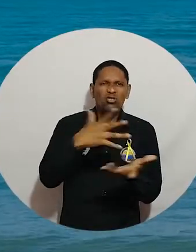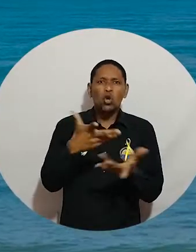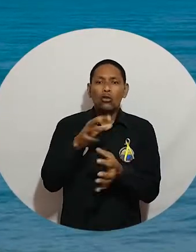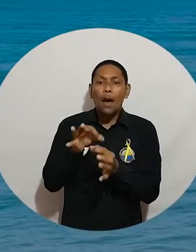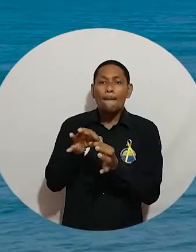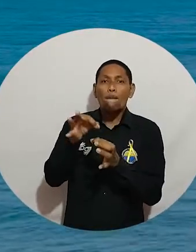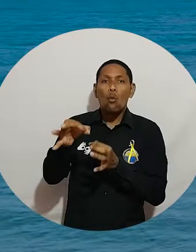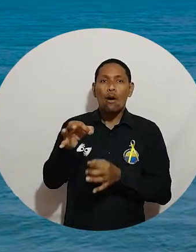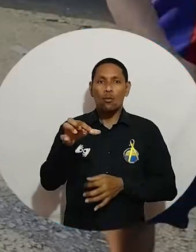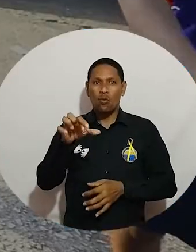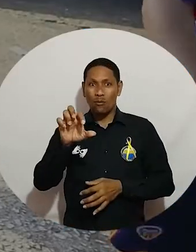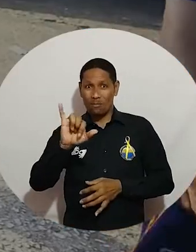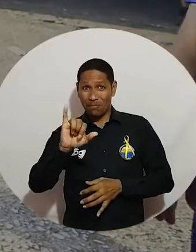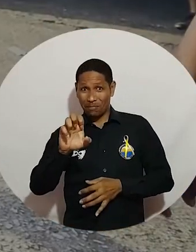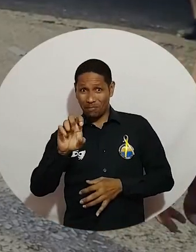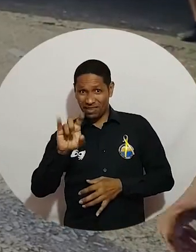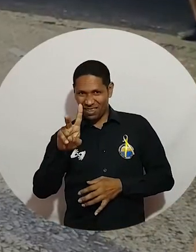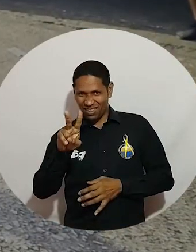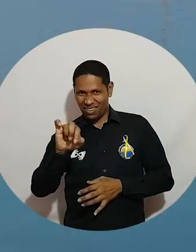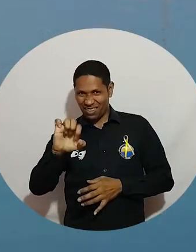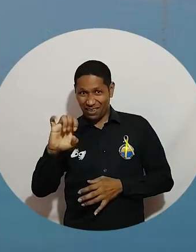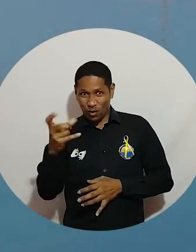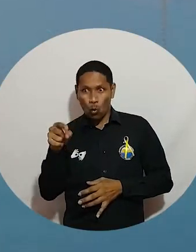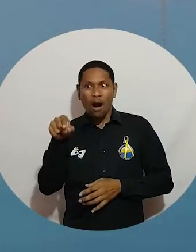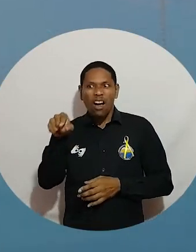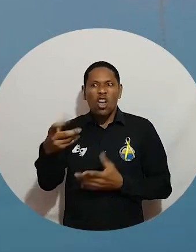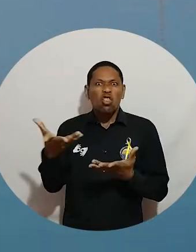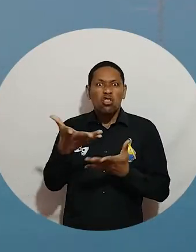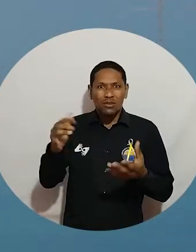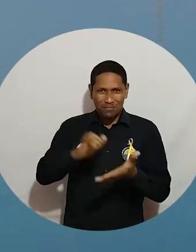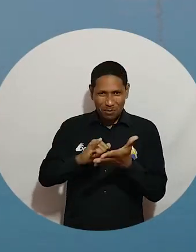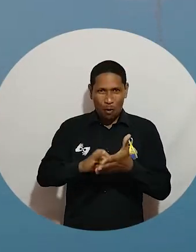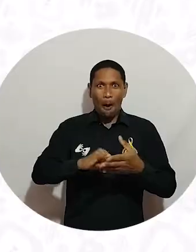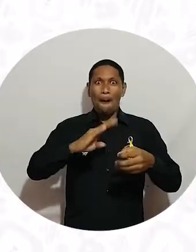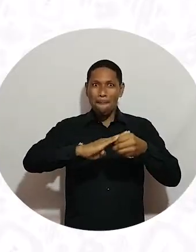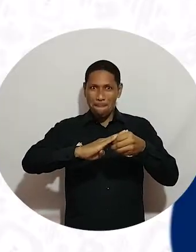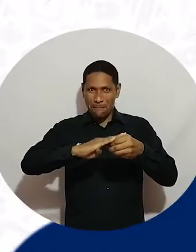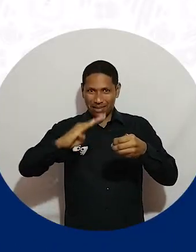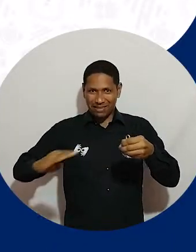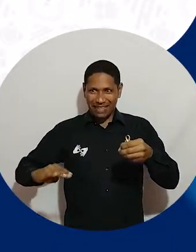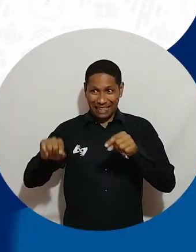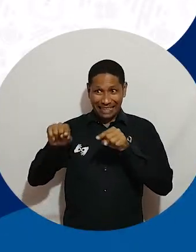Viejo y posicionarlo como un destino predilecto del departamento del Magdalena.